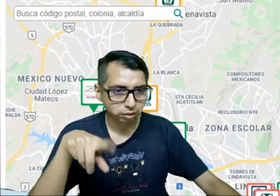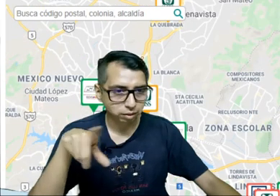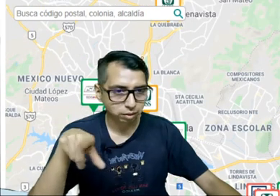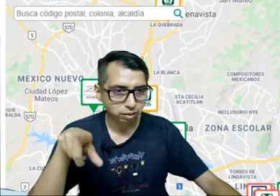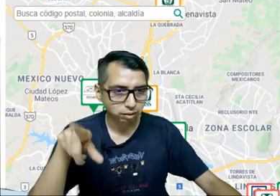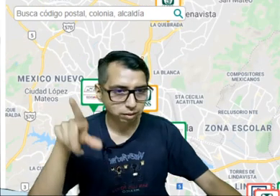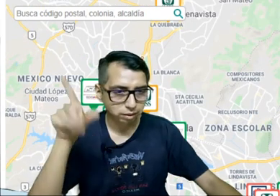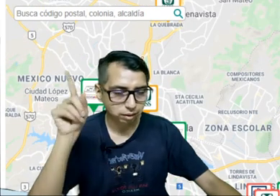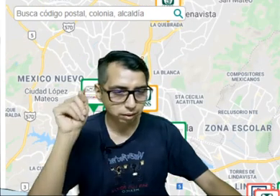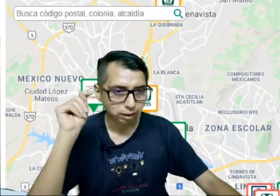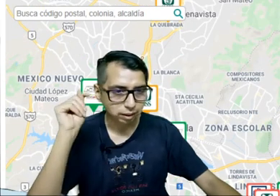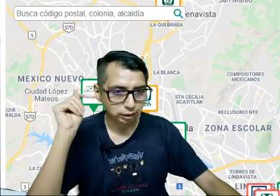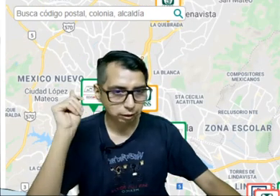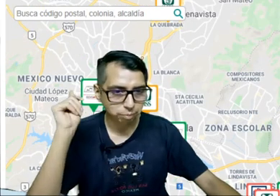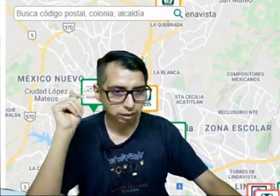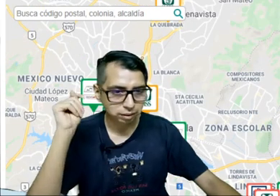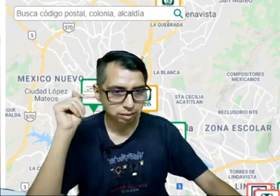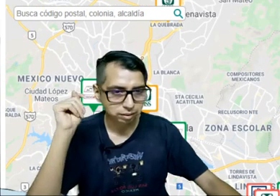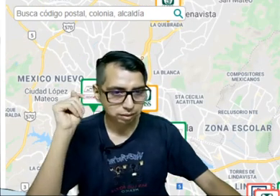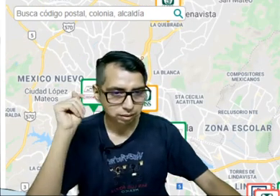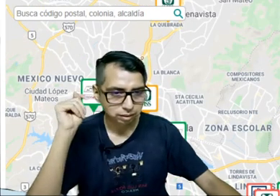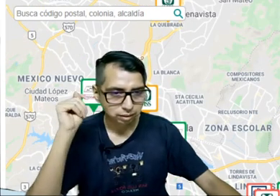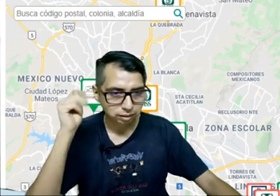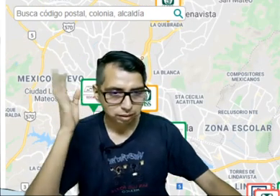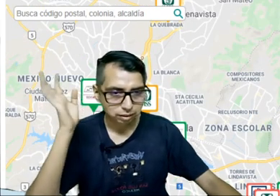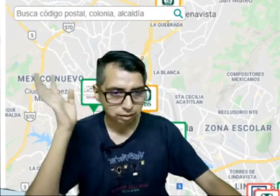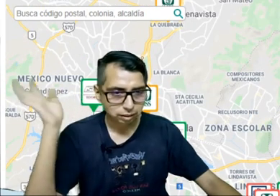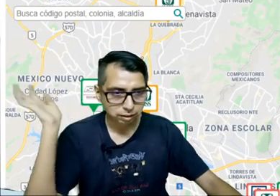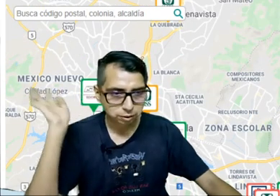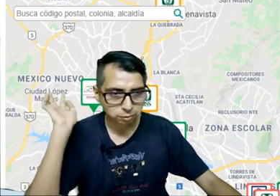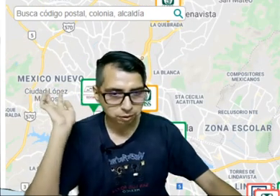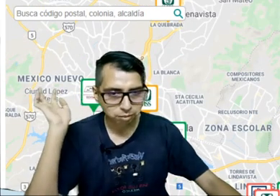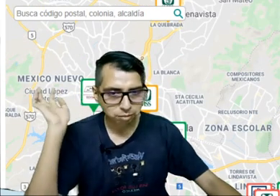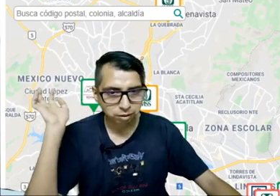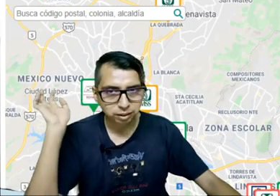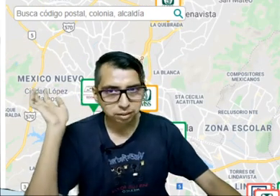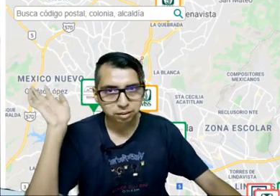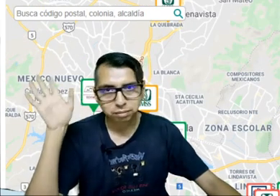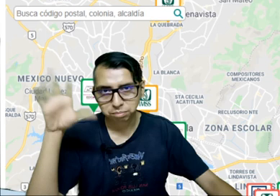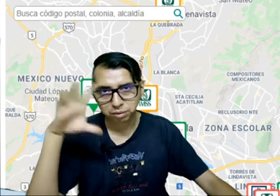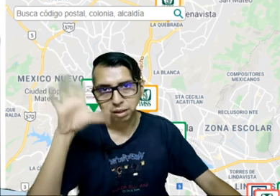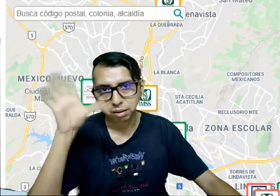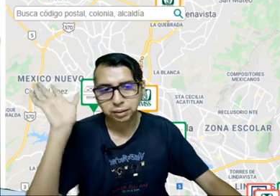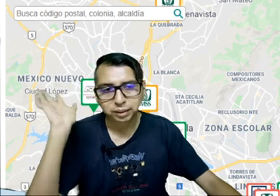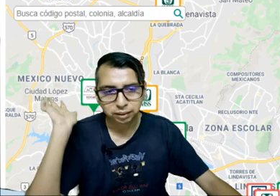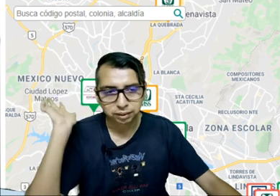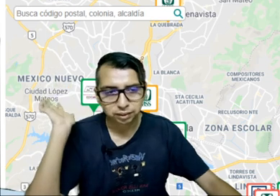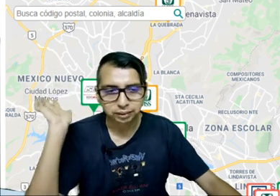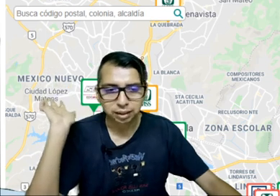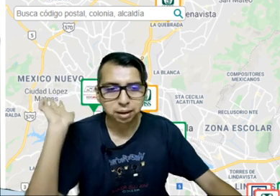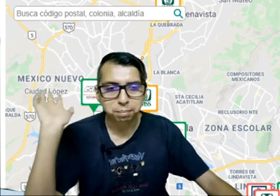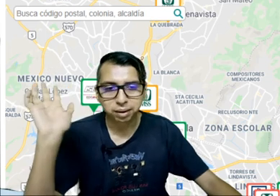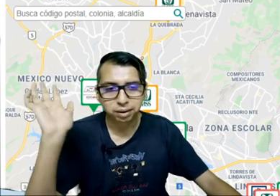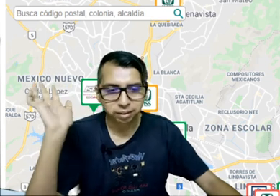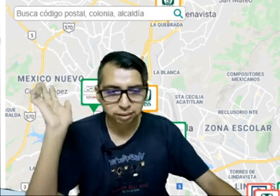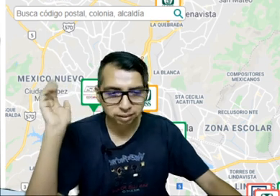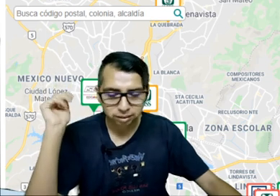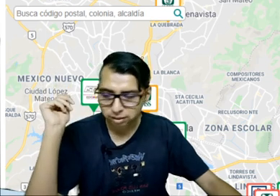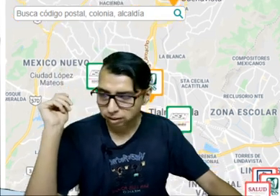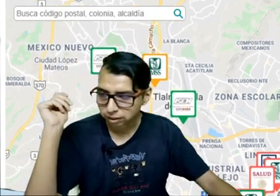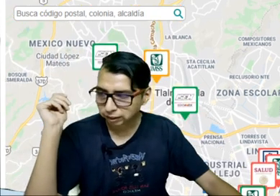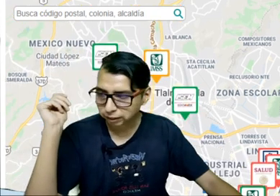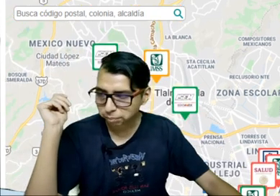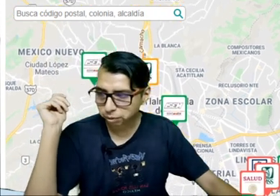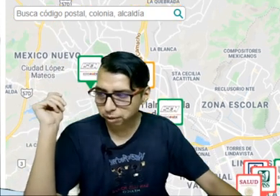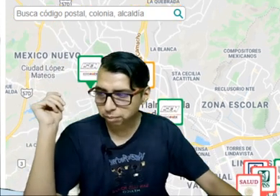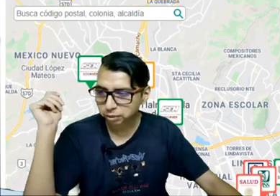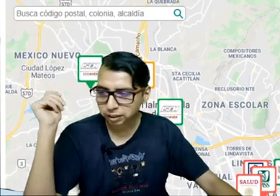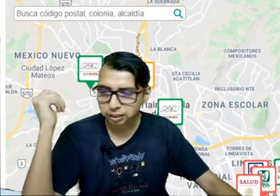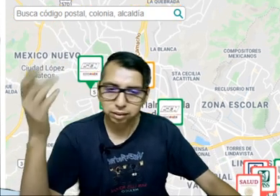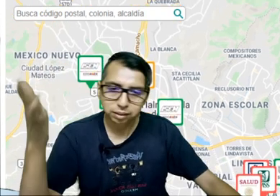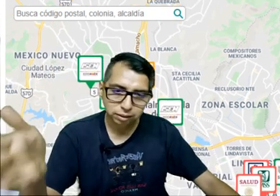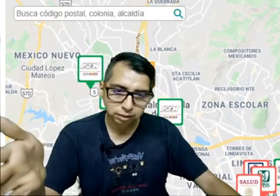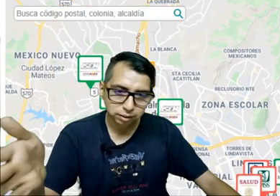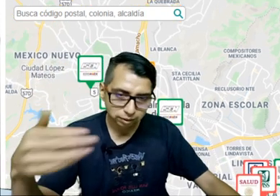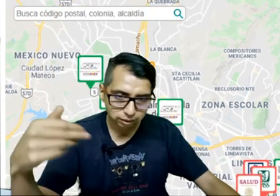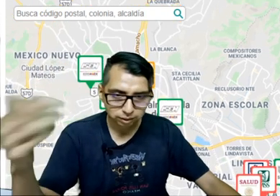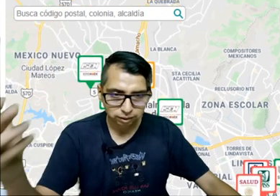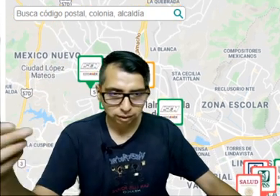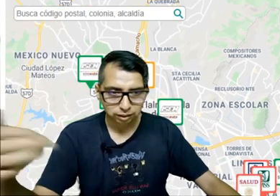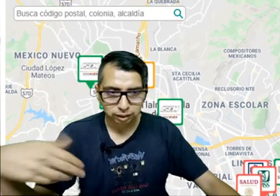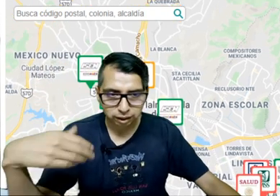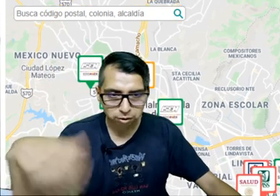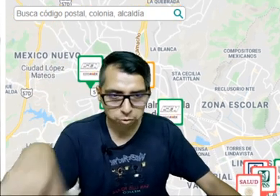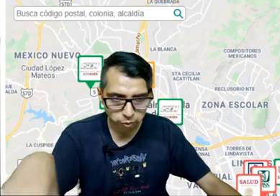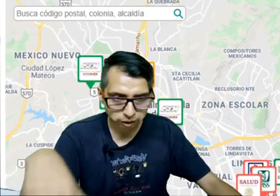estuvo en lake atp que tiene disponibilidad tiene bastante está estaba en verde y así podemos ir